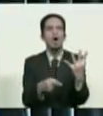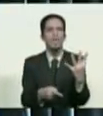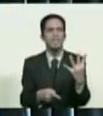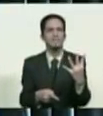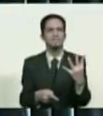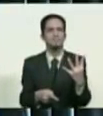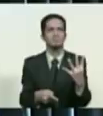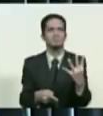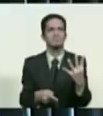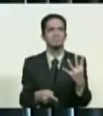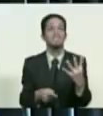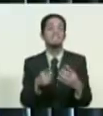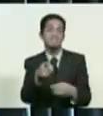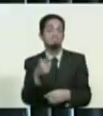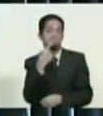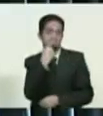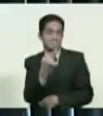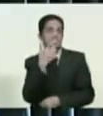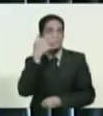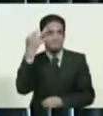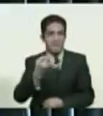y estaba diciendo la verdad.